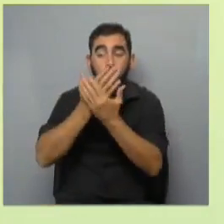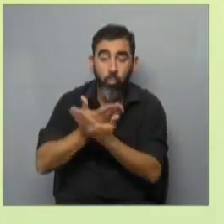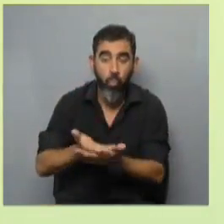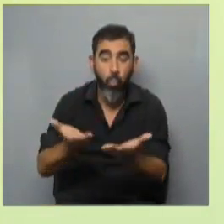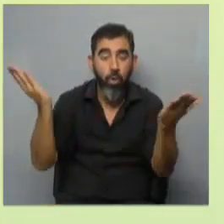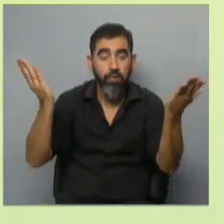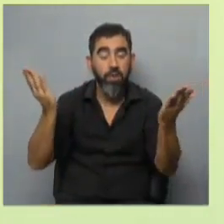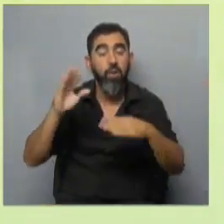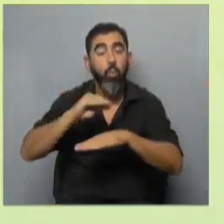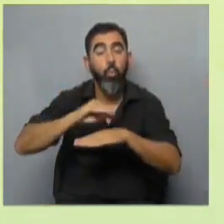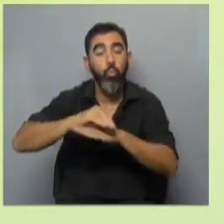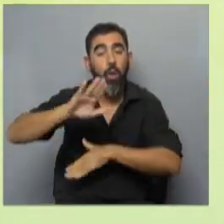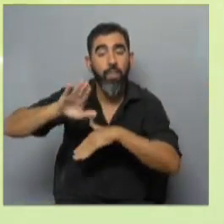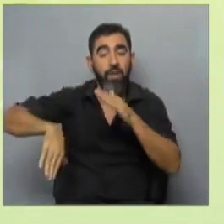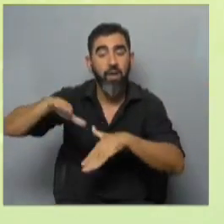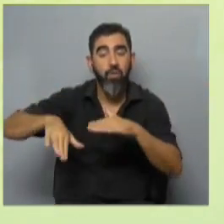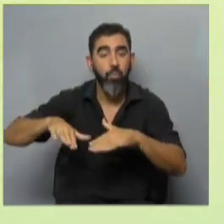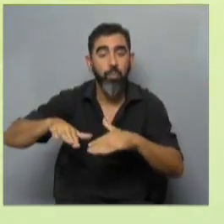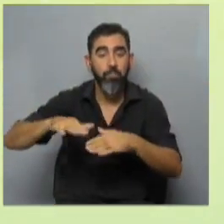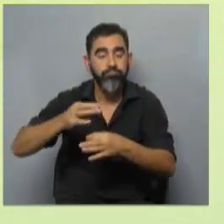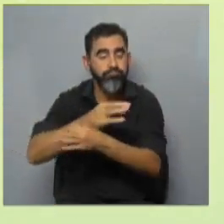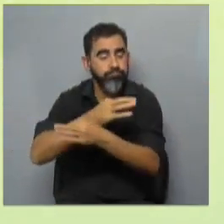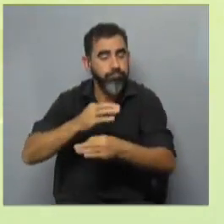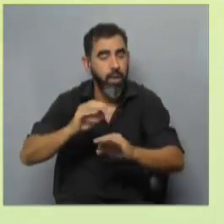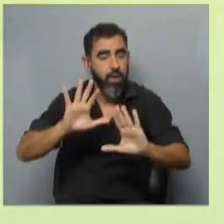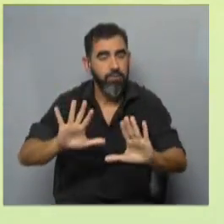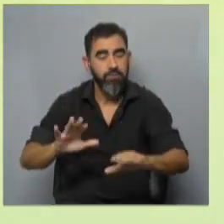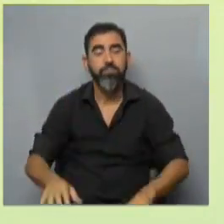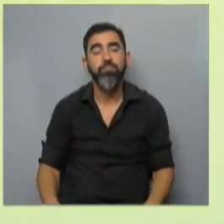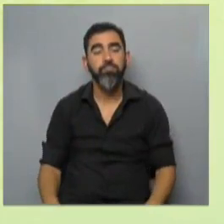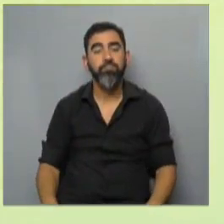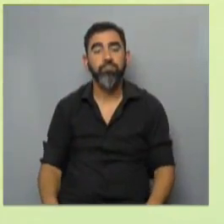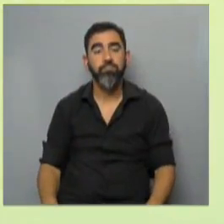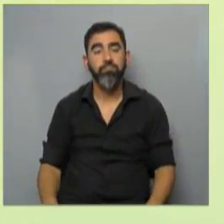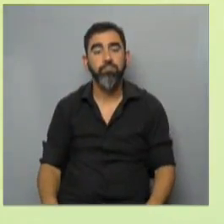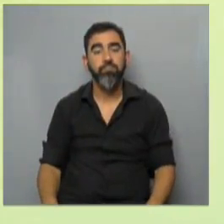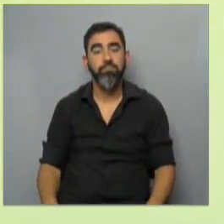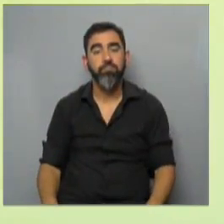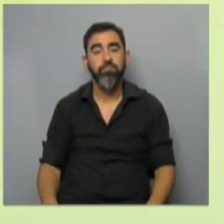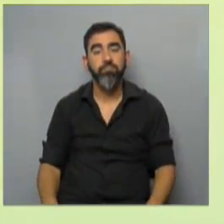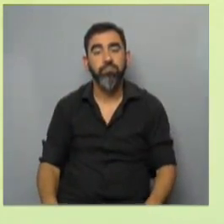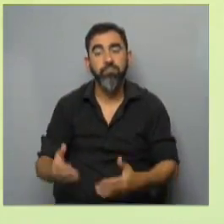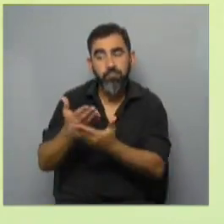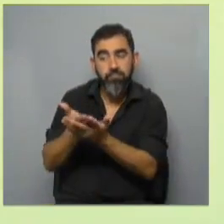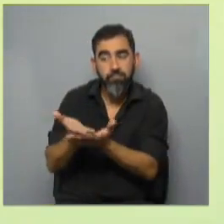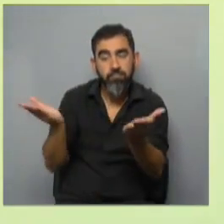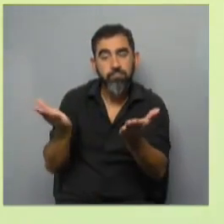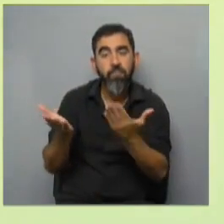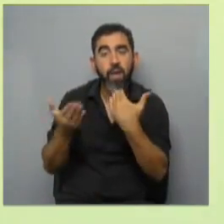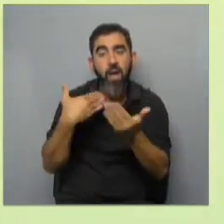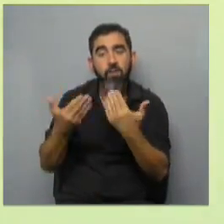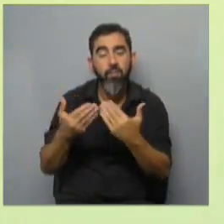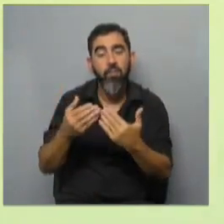el candombe en su más pura esta manifestación de sa creu y nos movemos un poquito por acá vamos a hablar